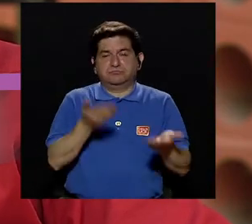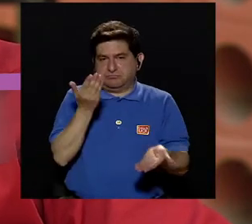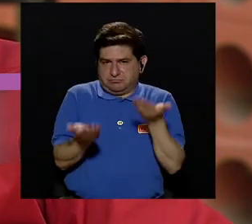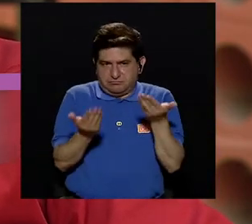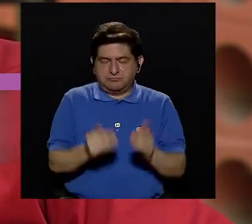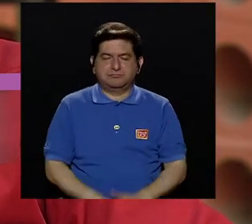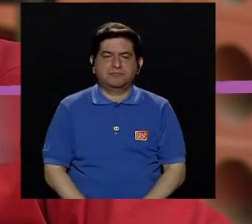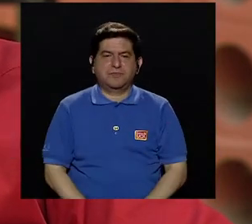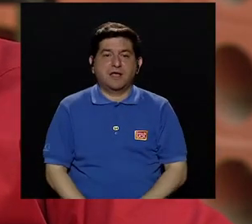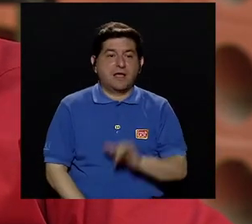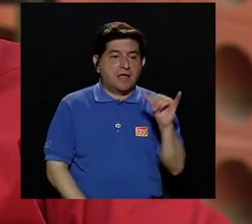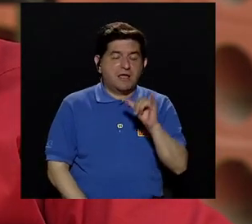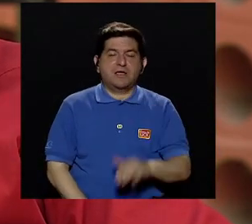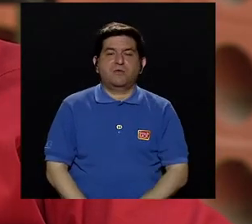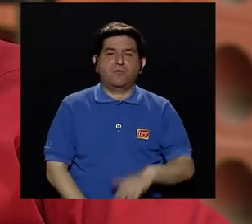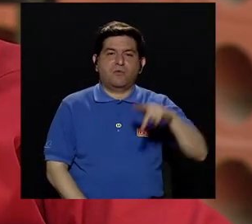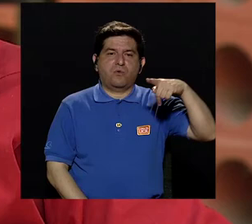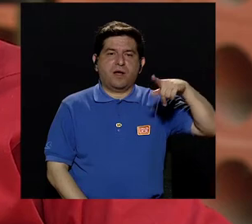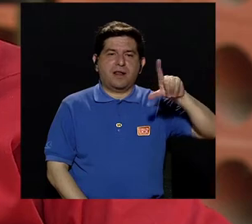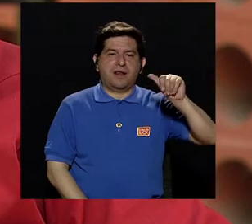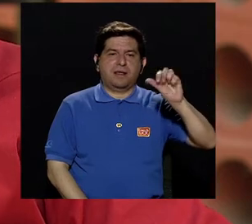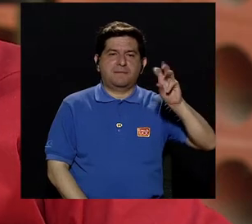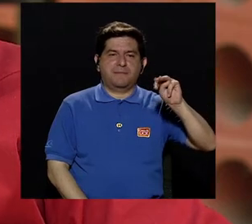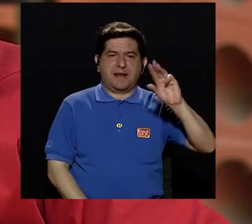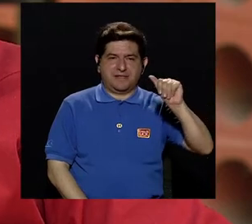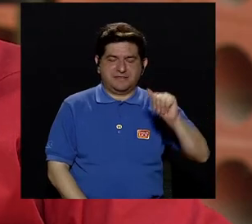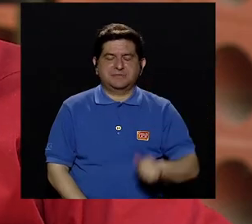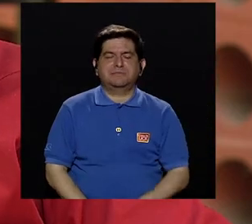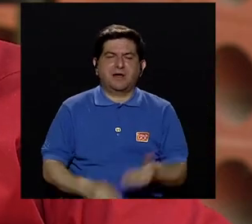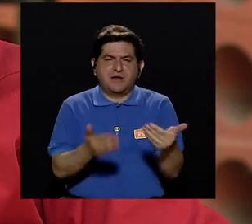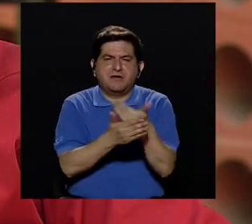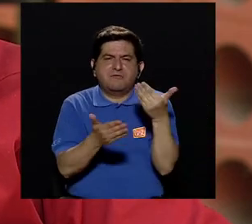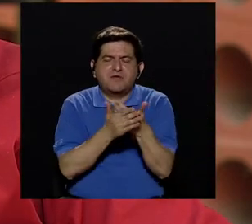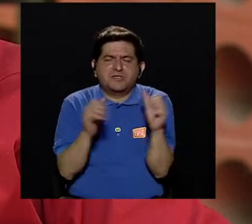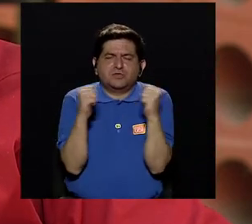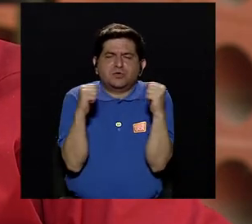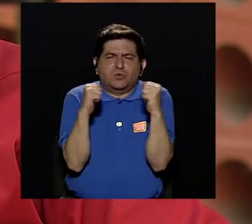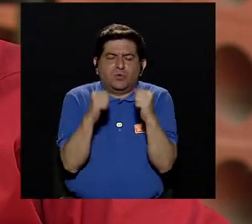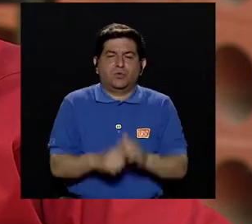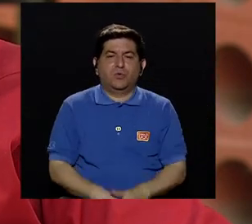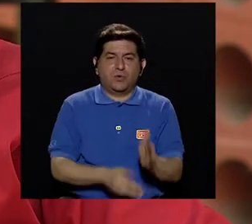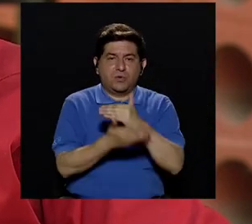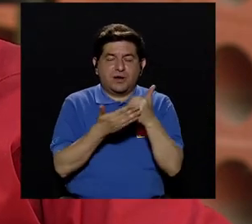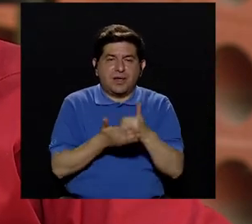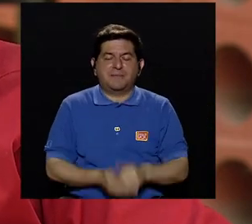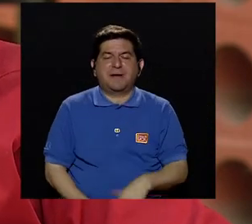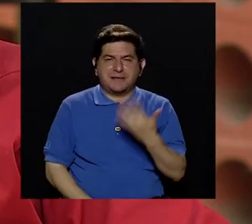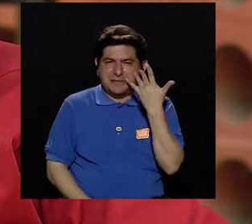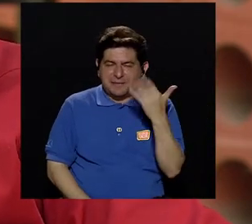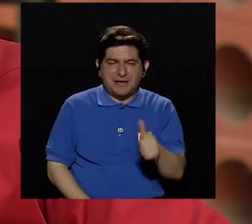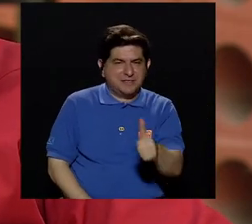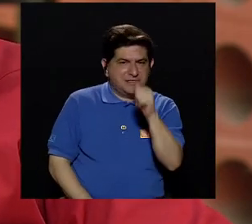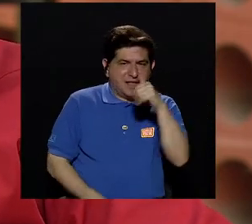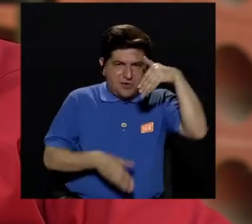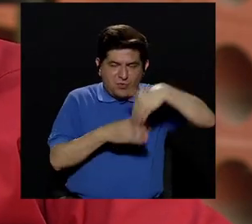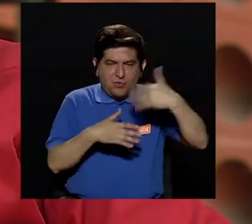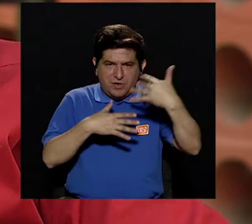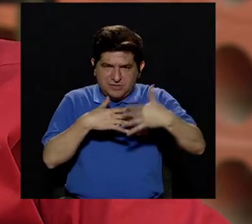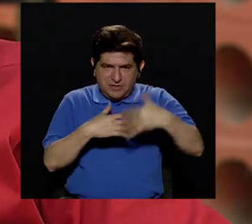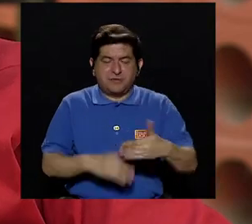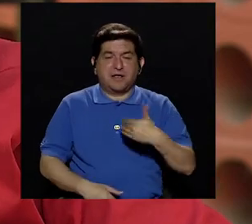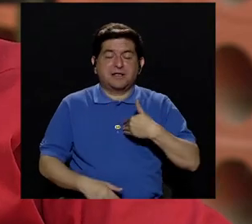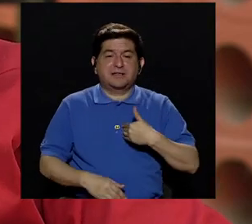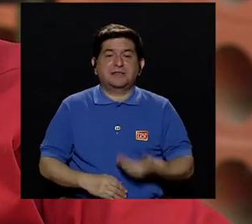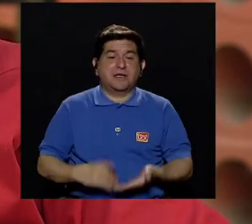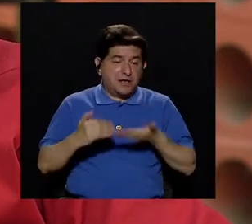particulares. También vamos a tener plasma fresco congelado. El plasma fresco congelado es la parte acuosa de la sangre que contiene factores